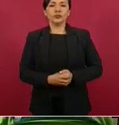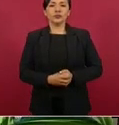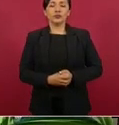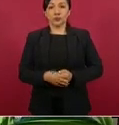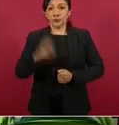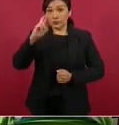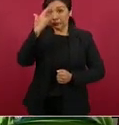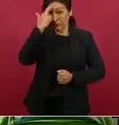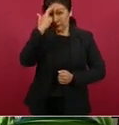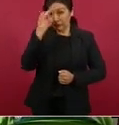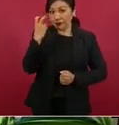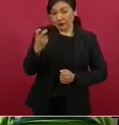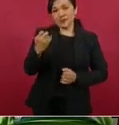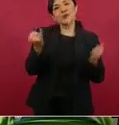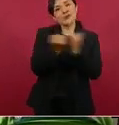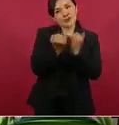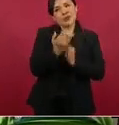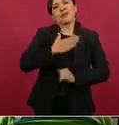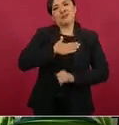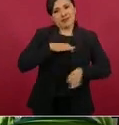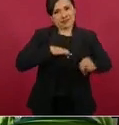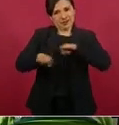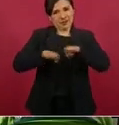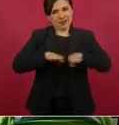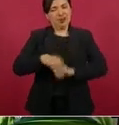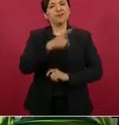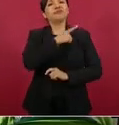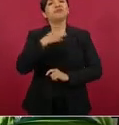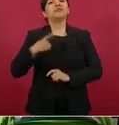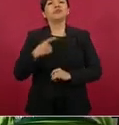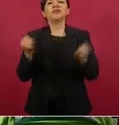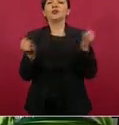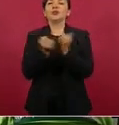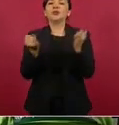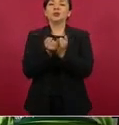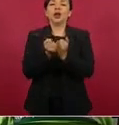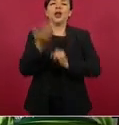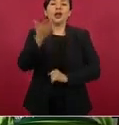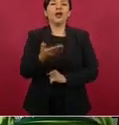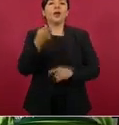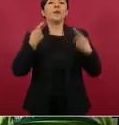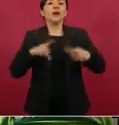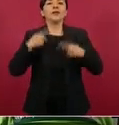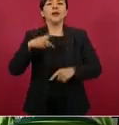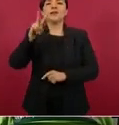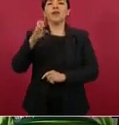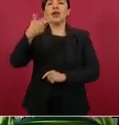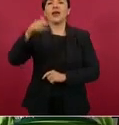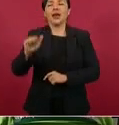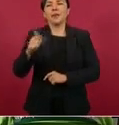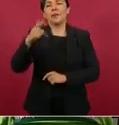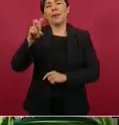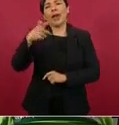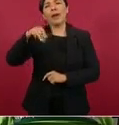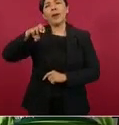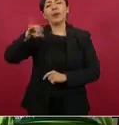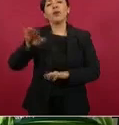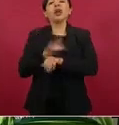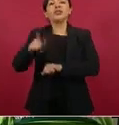Acuérdense que también es mi trabajo. Van a tener que desaforar a Luisao Vega Memije porque violó el reglamento.